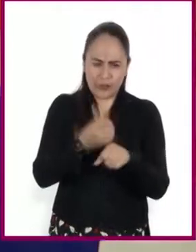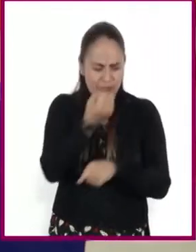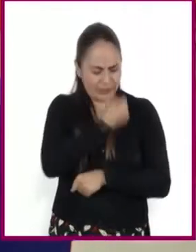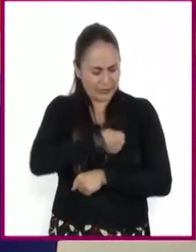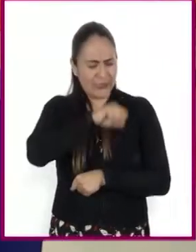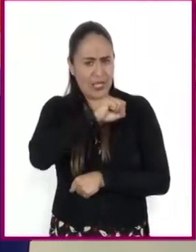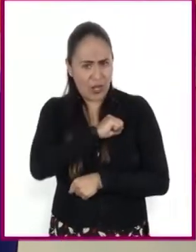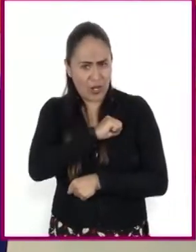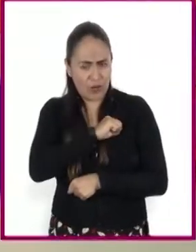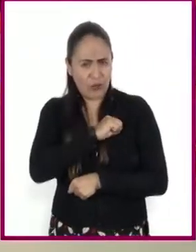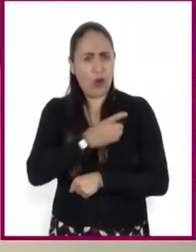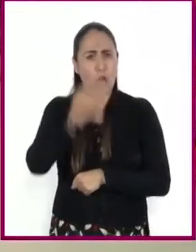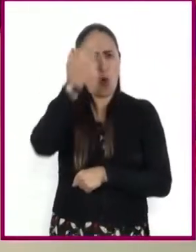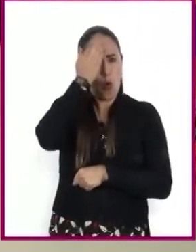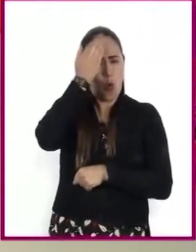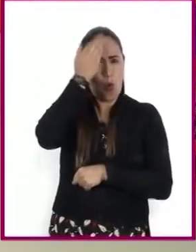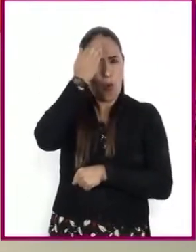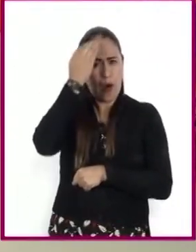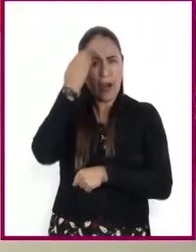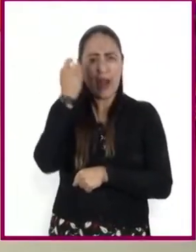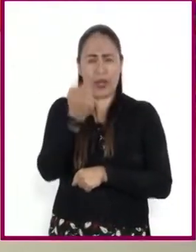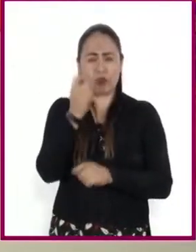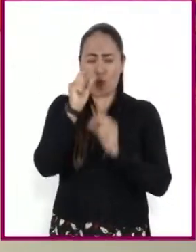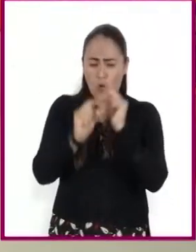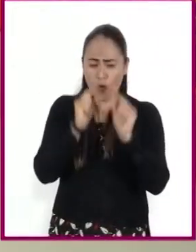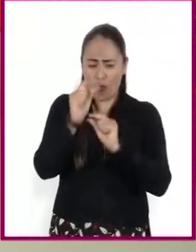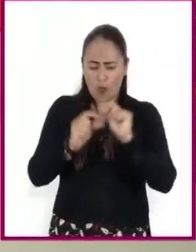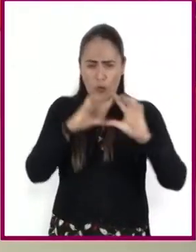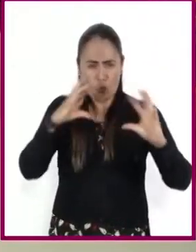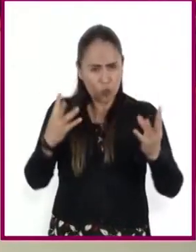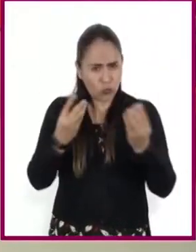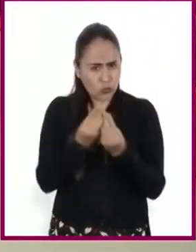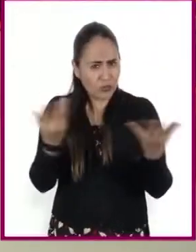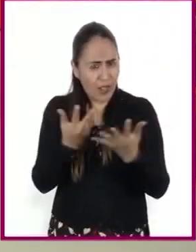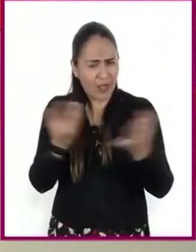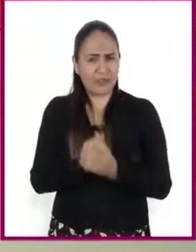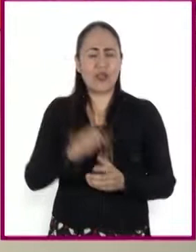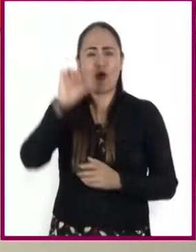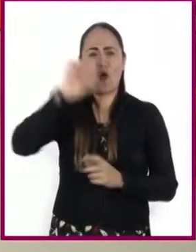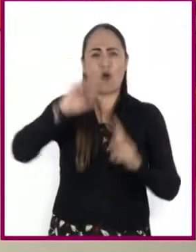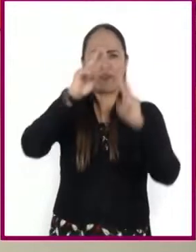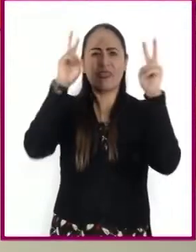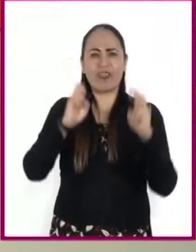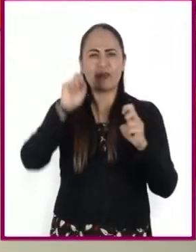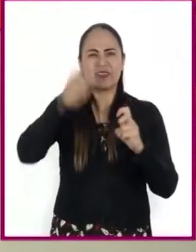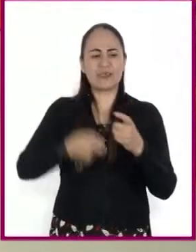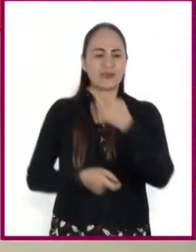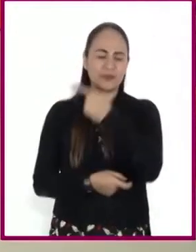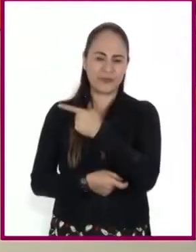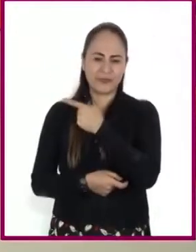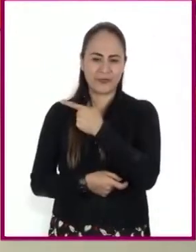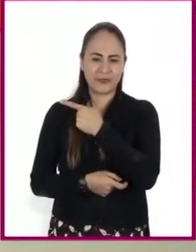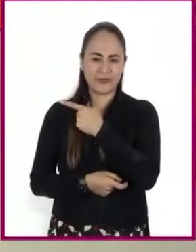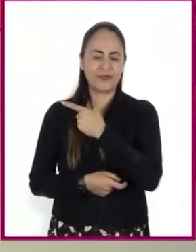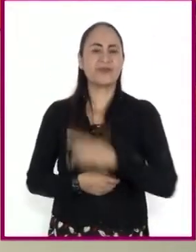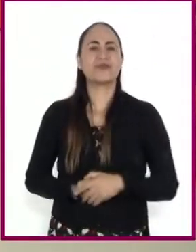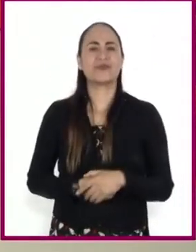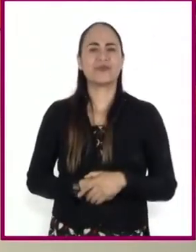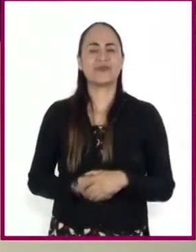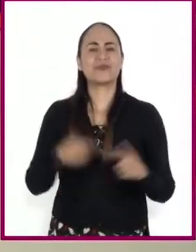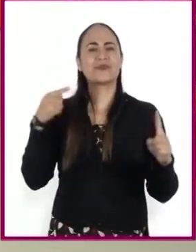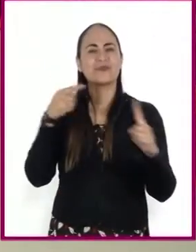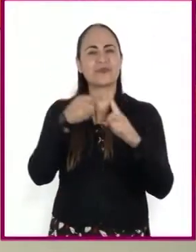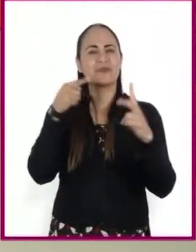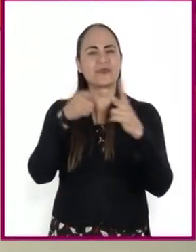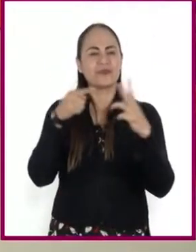el conocimiento, es una labor de construcción colectiva. Esta sesión se titula Exploro, Analizo y Aprendo. Con esto nos referimos